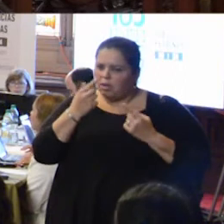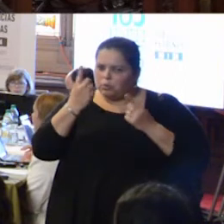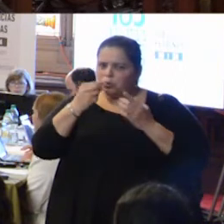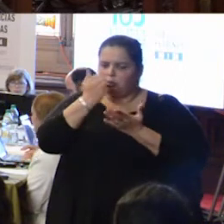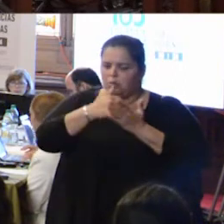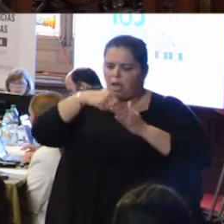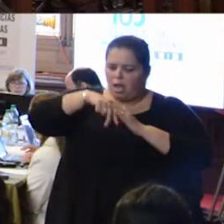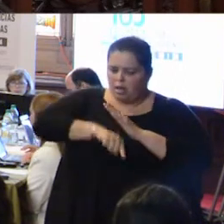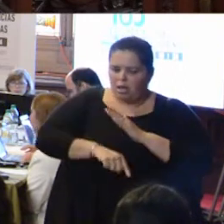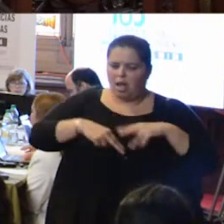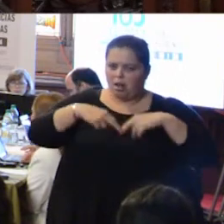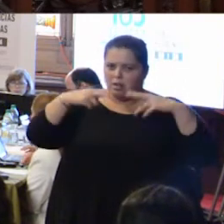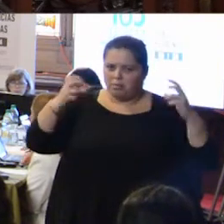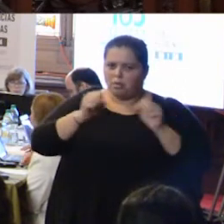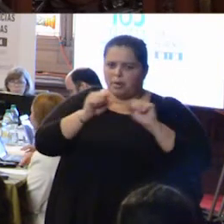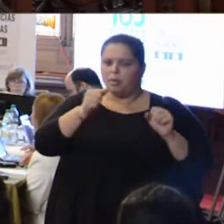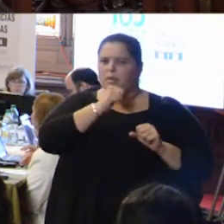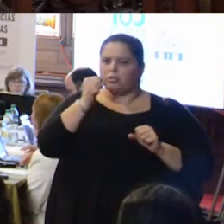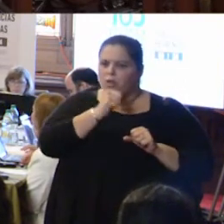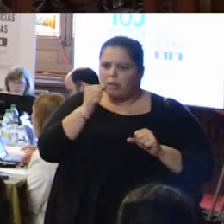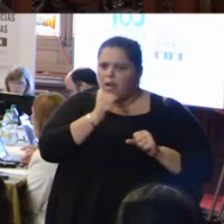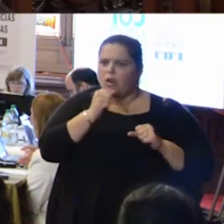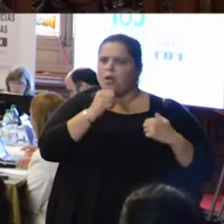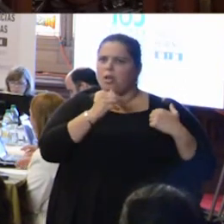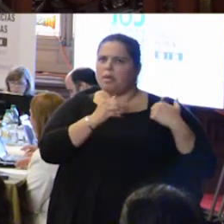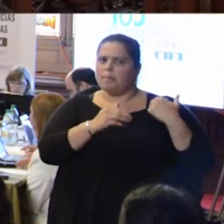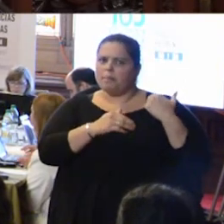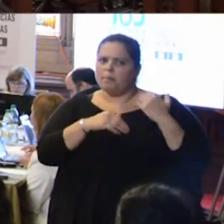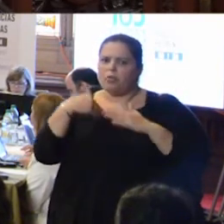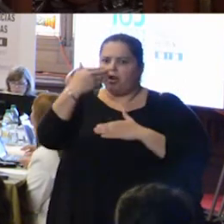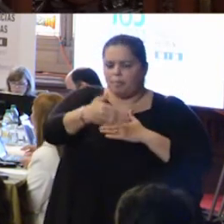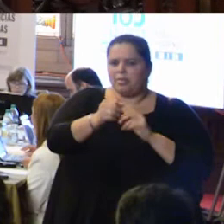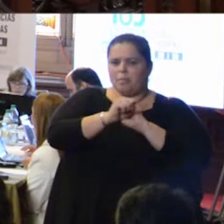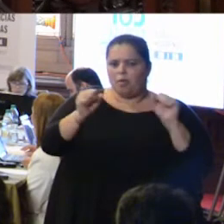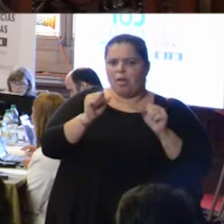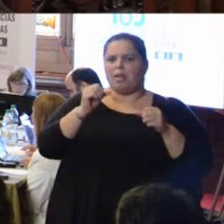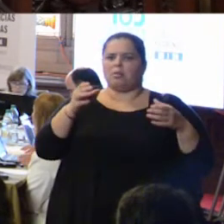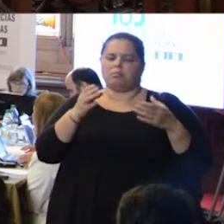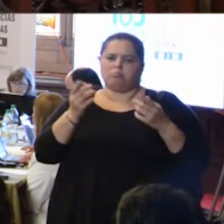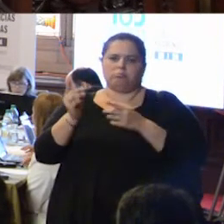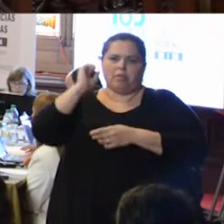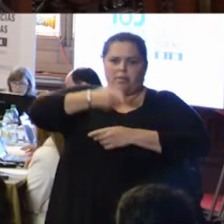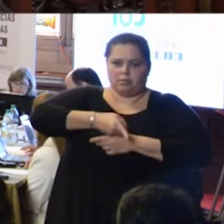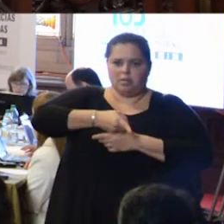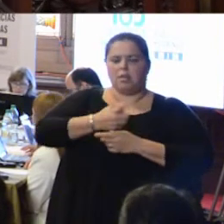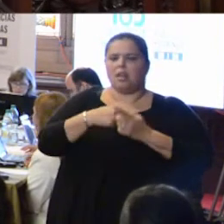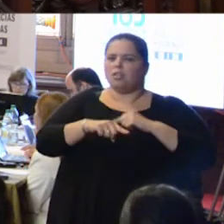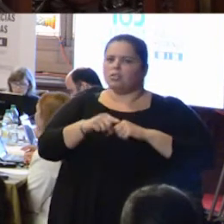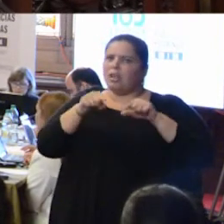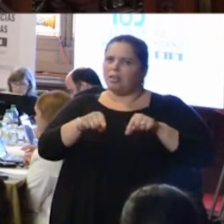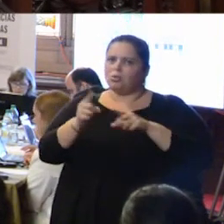analizando para resolverlo y posteriormente pasar a lo que es la etapa de decisión. Eso en cuanto a la etapa, en cuanto a la fase